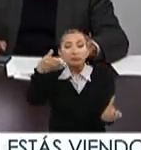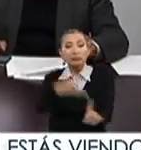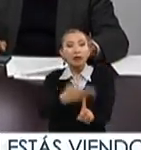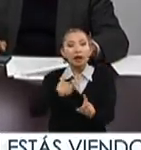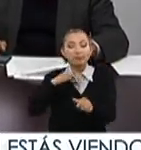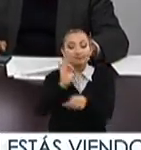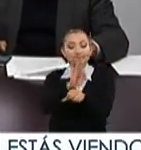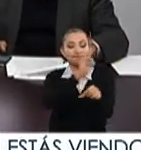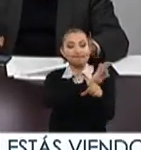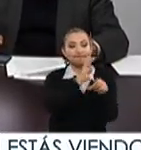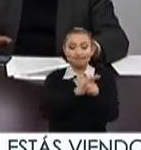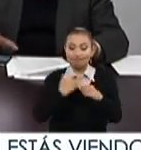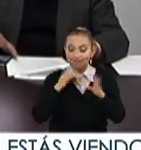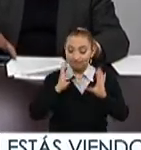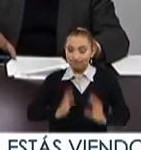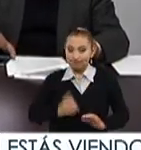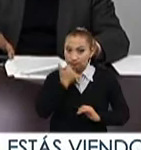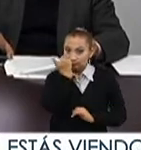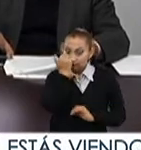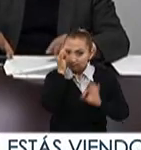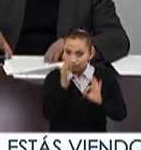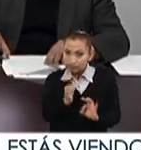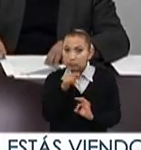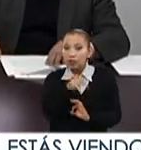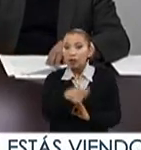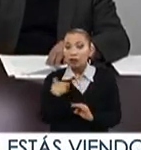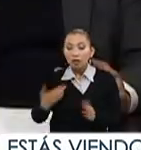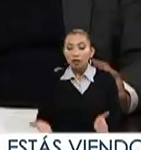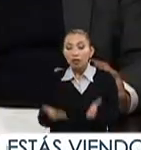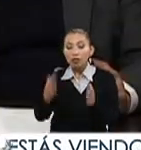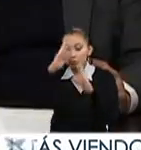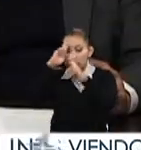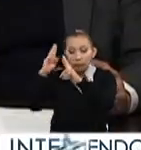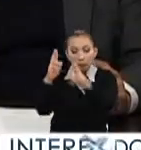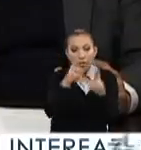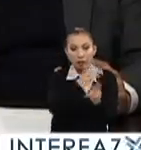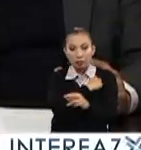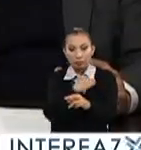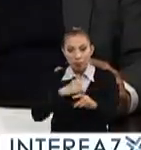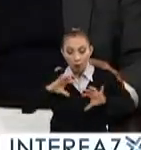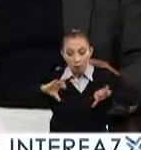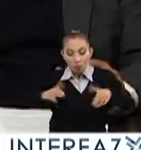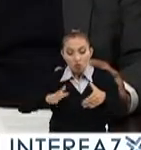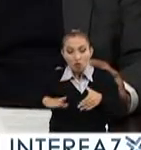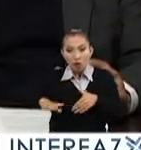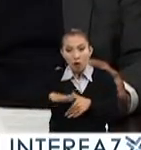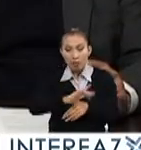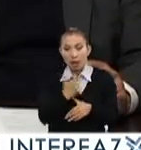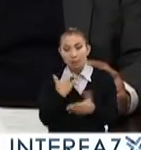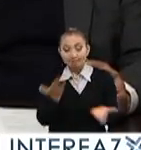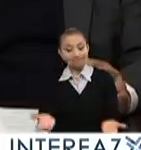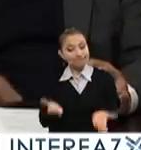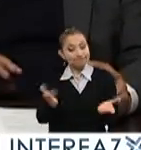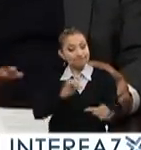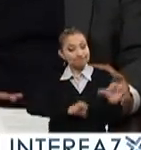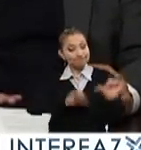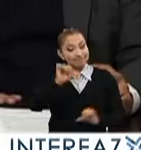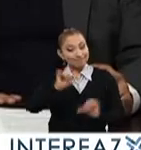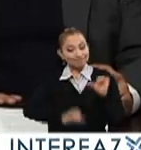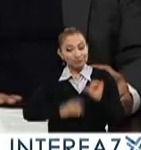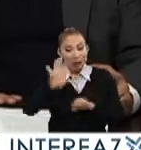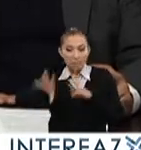la salvaguarda de la integridad de los estudiantes, fomenta el respeto entre los miembros de la comunidad y promueve